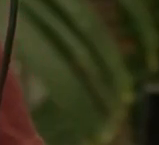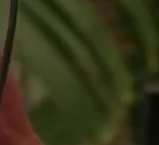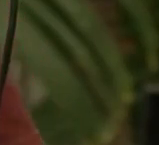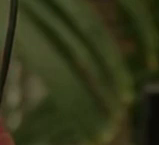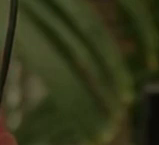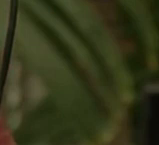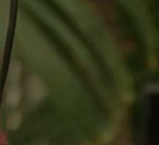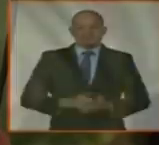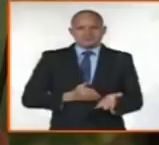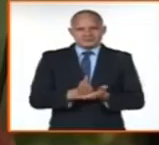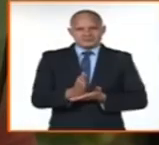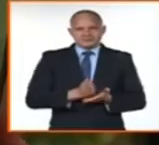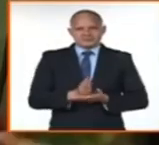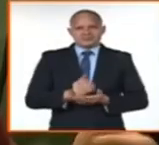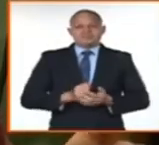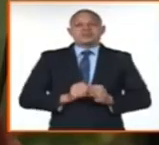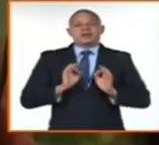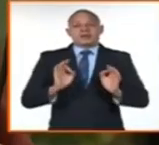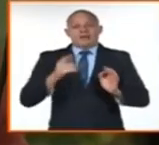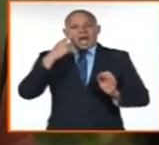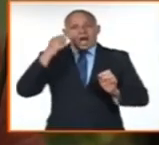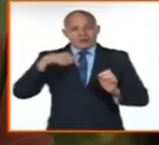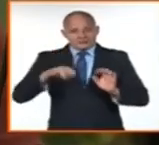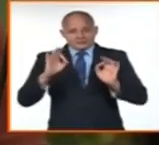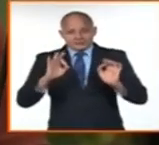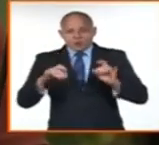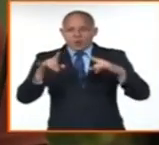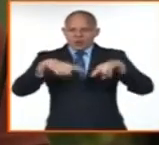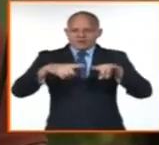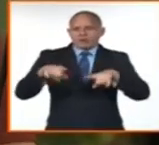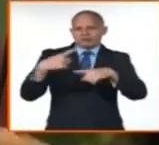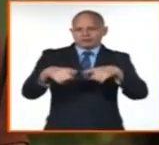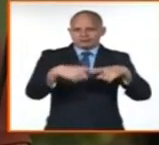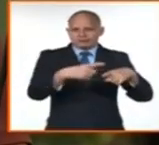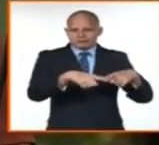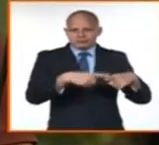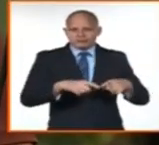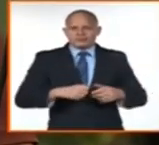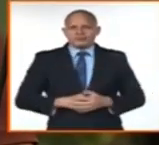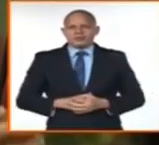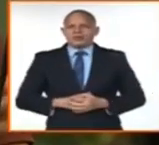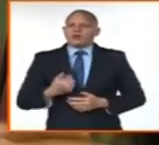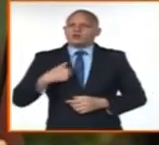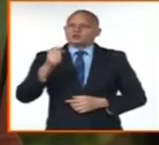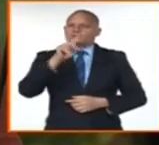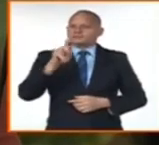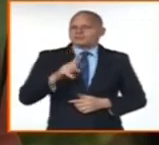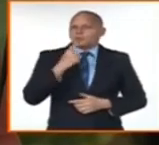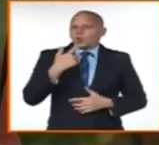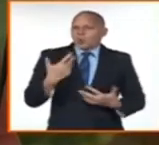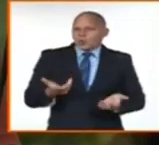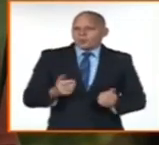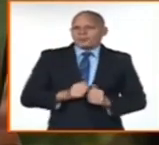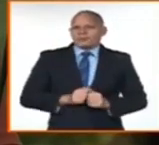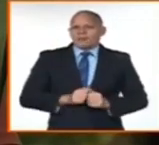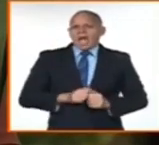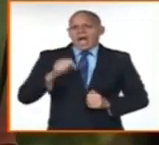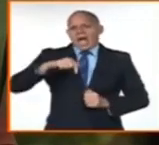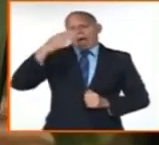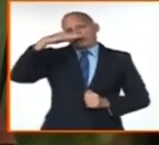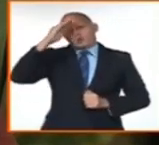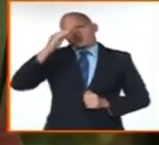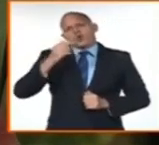prensa nacional, mundial, en universidades, etcétera. ¿Cuál es el formato que más le acomoda a